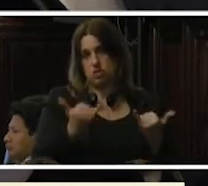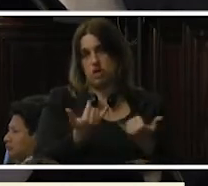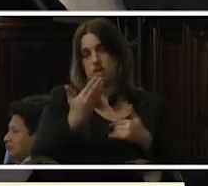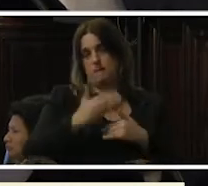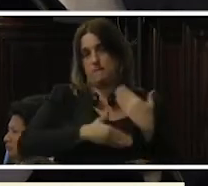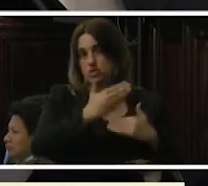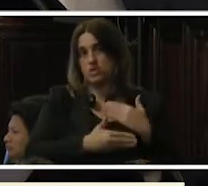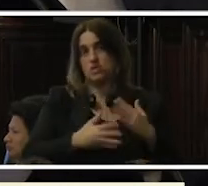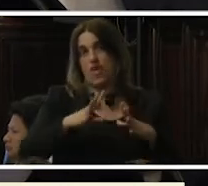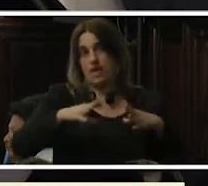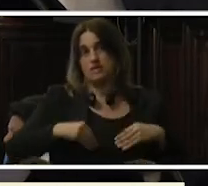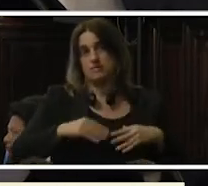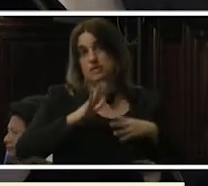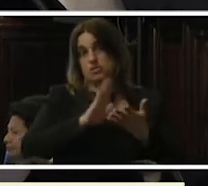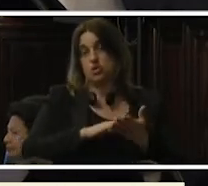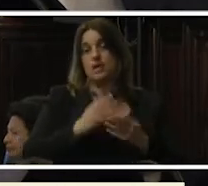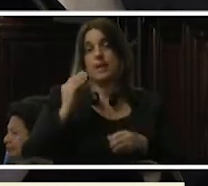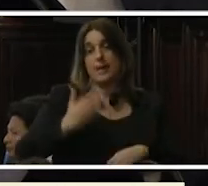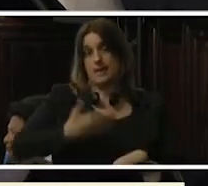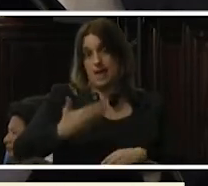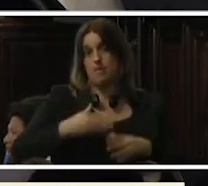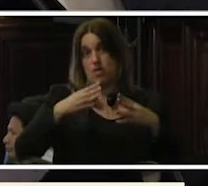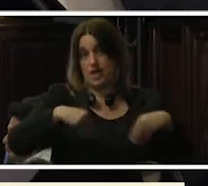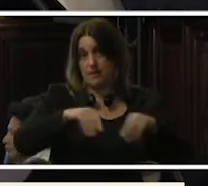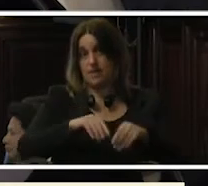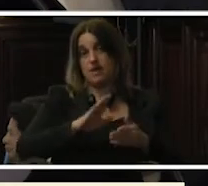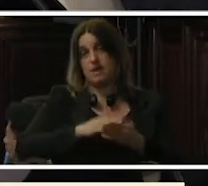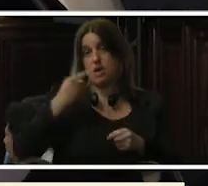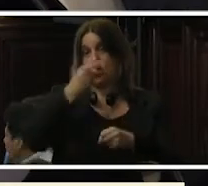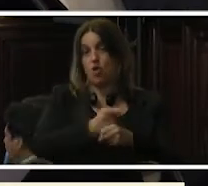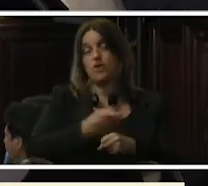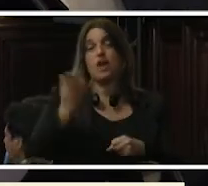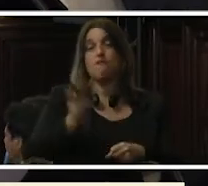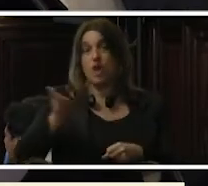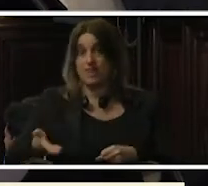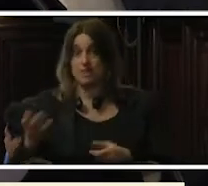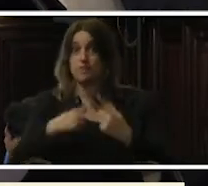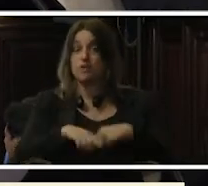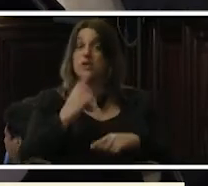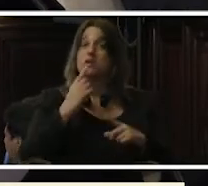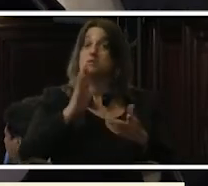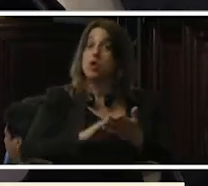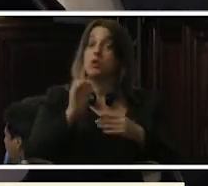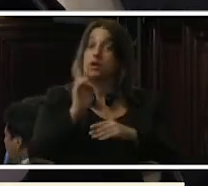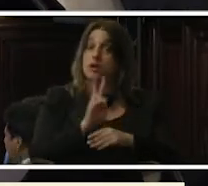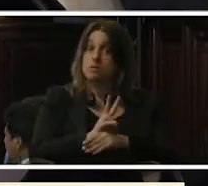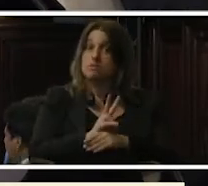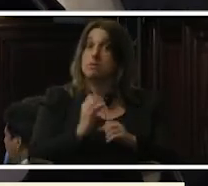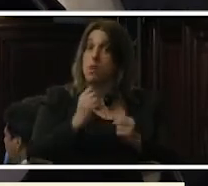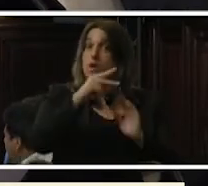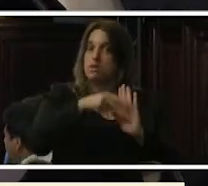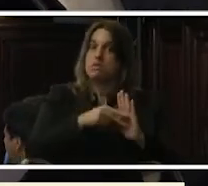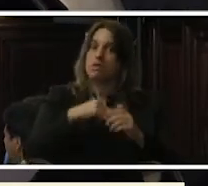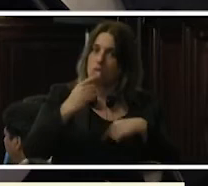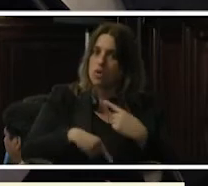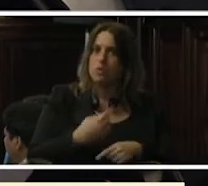reclamadas y se evite la deforestación ilegal. A pesar del requerimiento de medidas cautelares, prosiguen las citadas